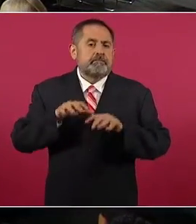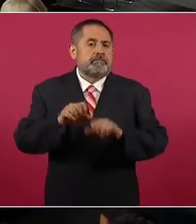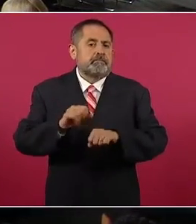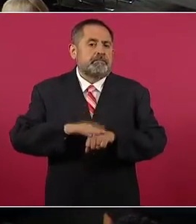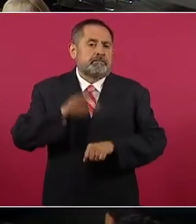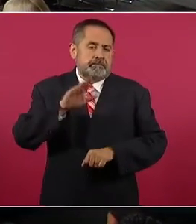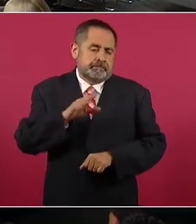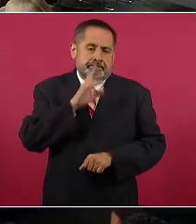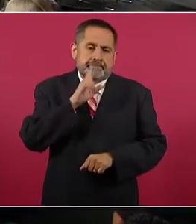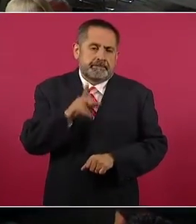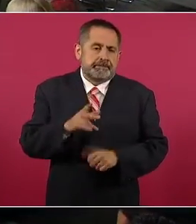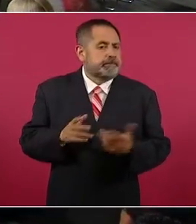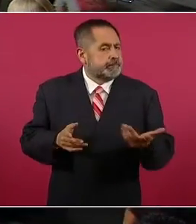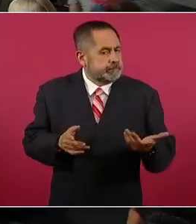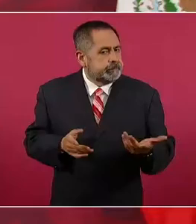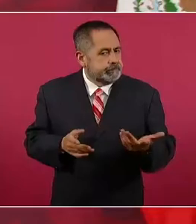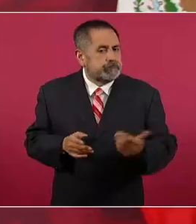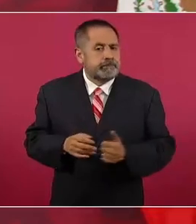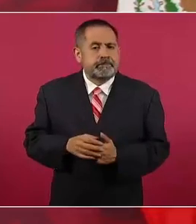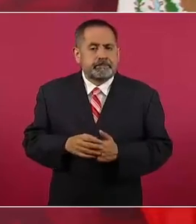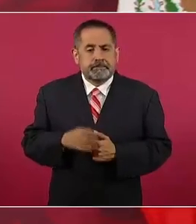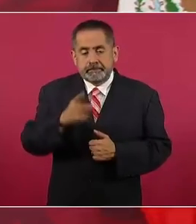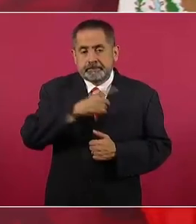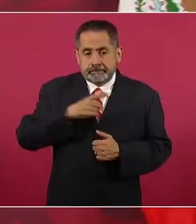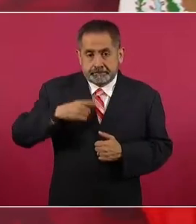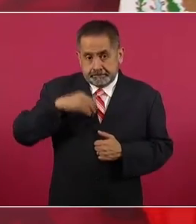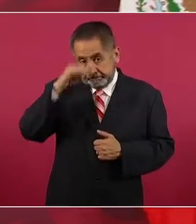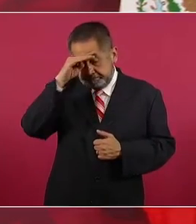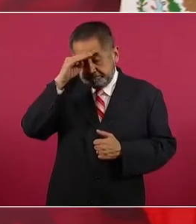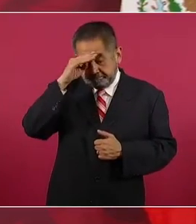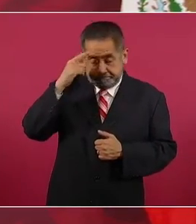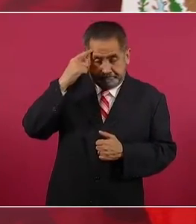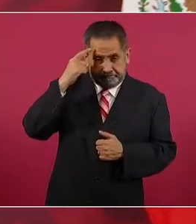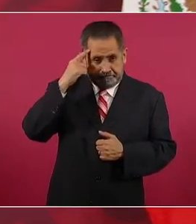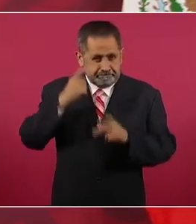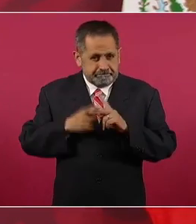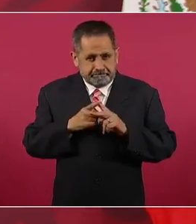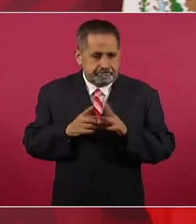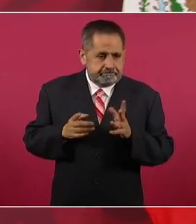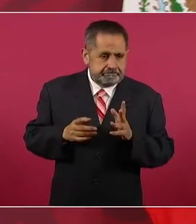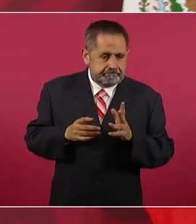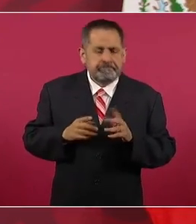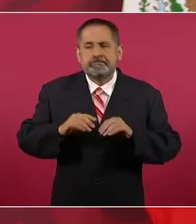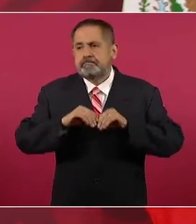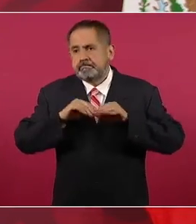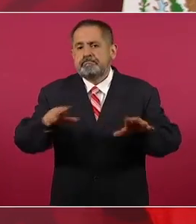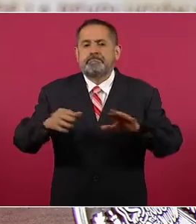Entonces, son los elementos que hay que considerar para poder